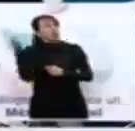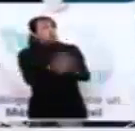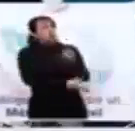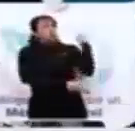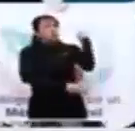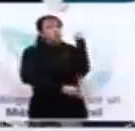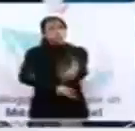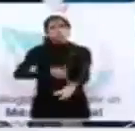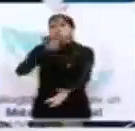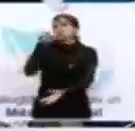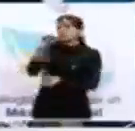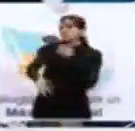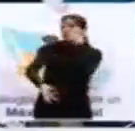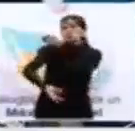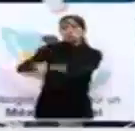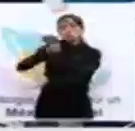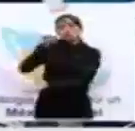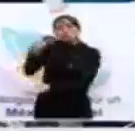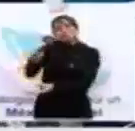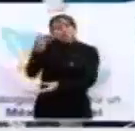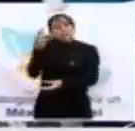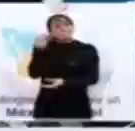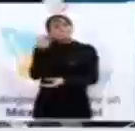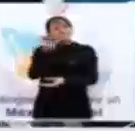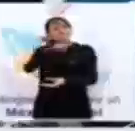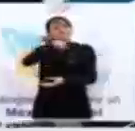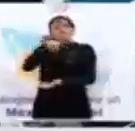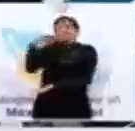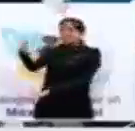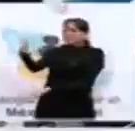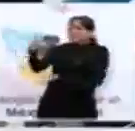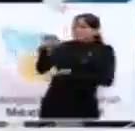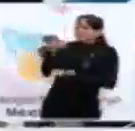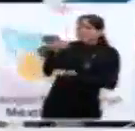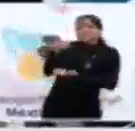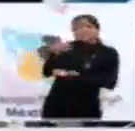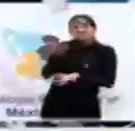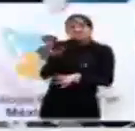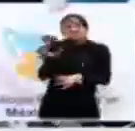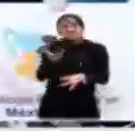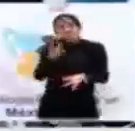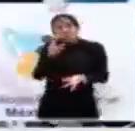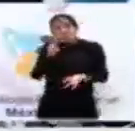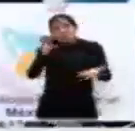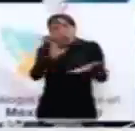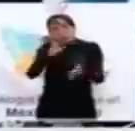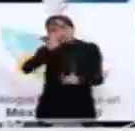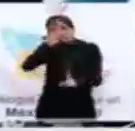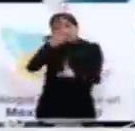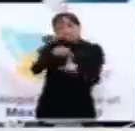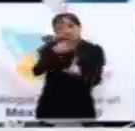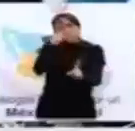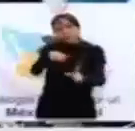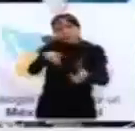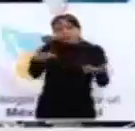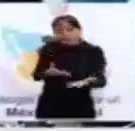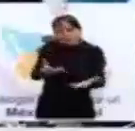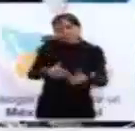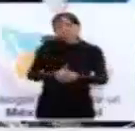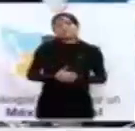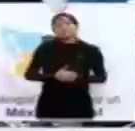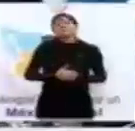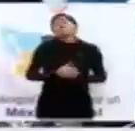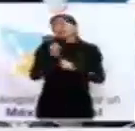necesariamente pierden su carácter de público en algunos casos. Pero sobre esos elementos, el tema de la extensión, el tema de